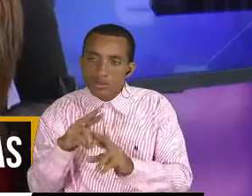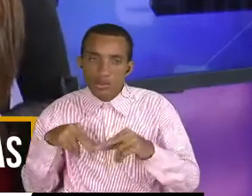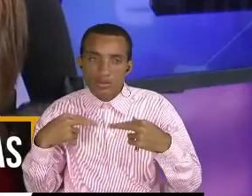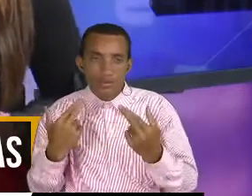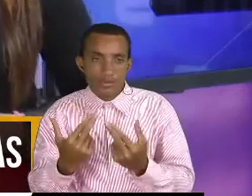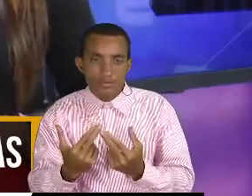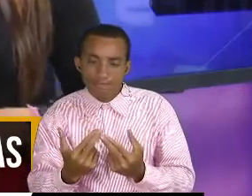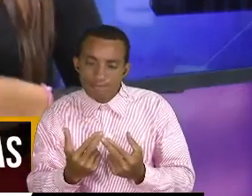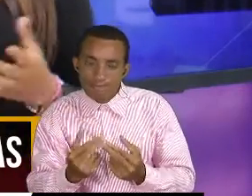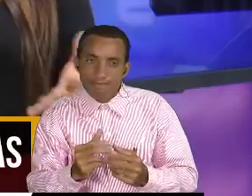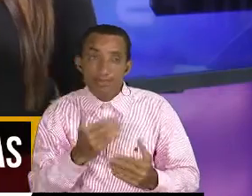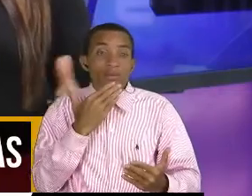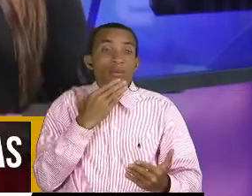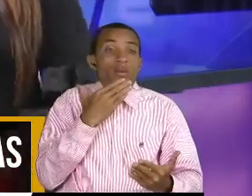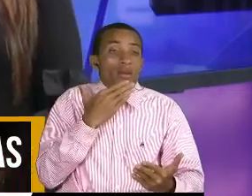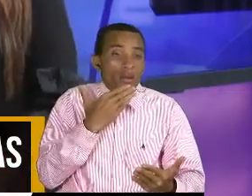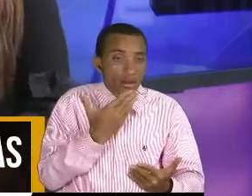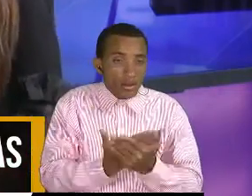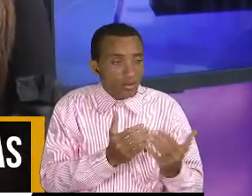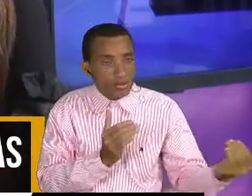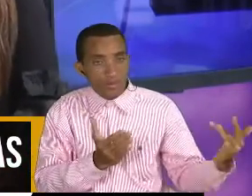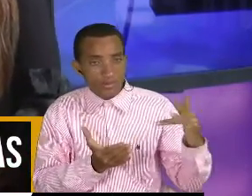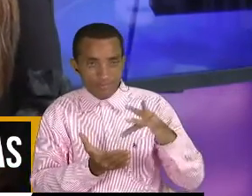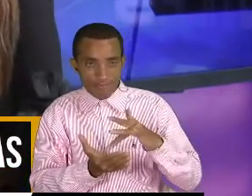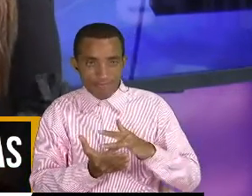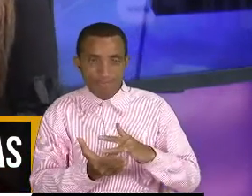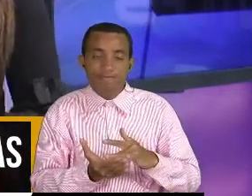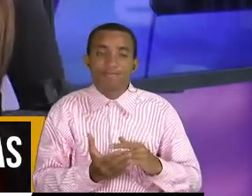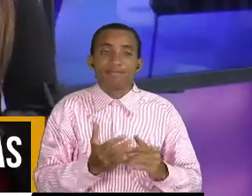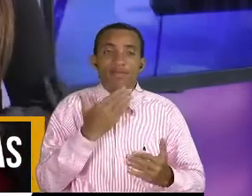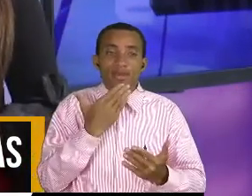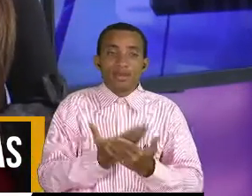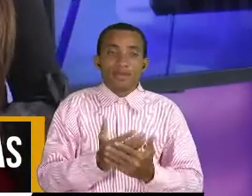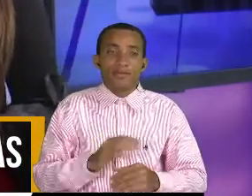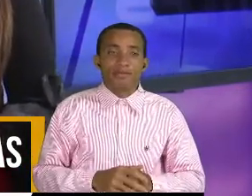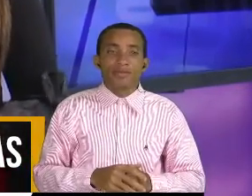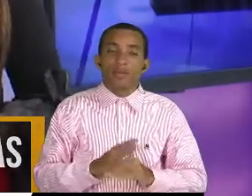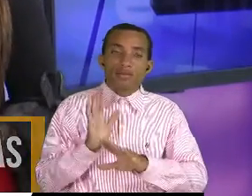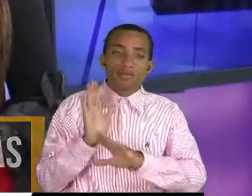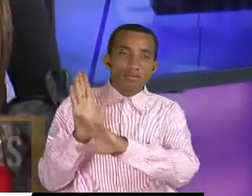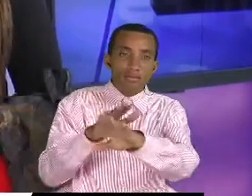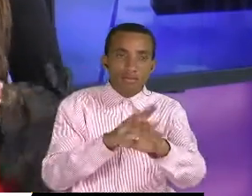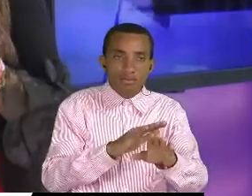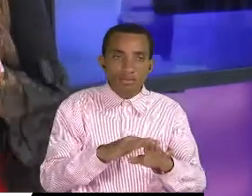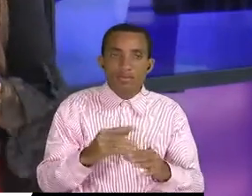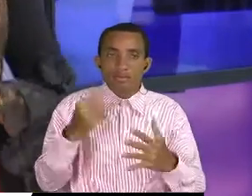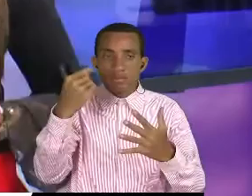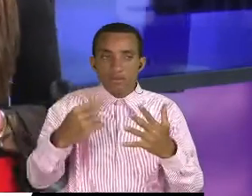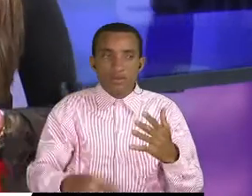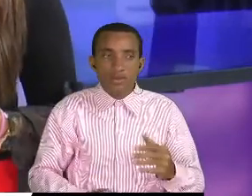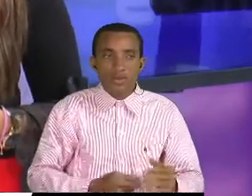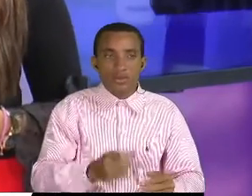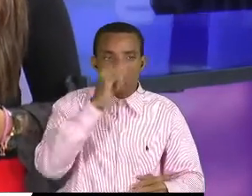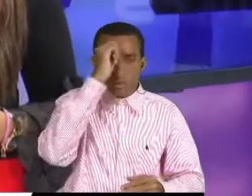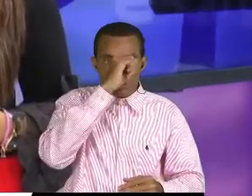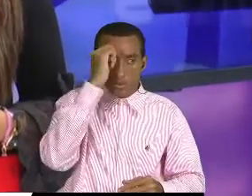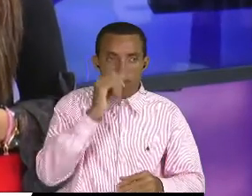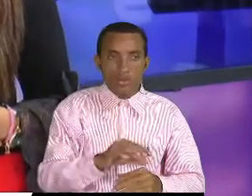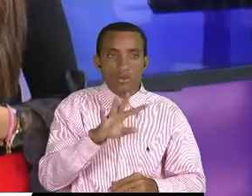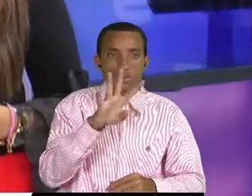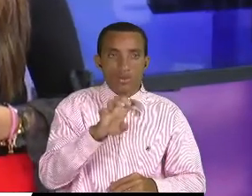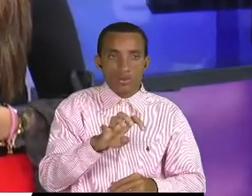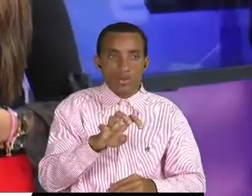gracias por haber estado con nosotros y por supuesto, allí estaremos como Enlace Noticias para llevarles a ustedes detalles de lo que transcurra este domingo 9 de abril en conmemoración